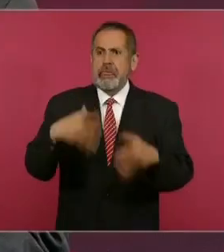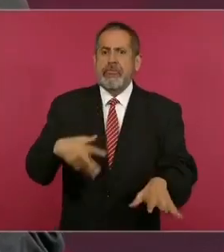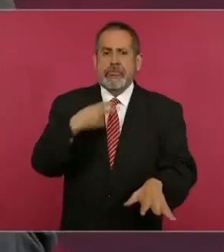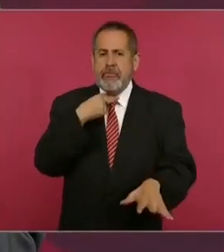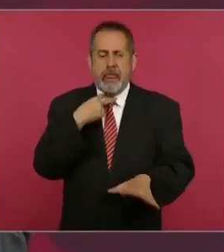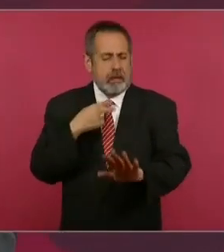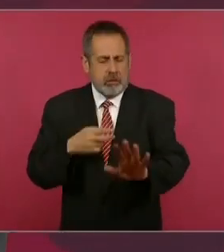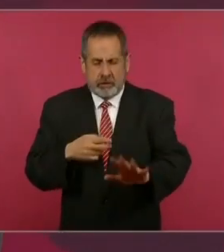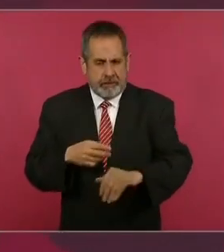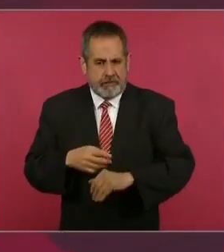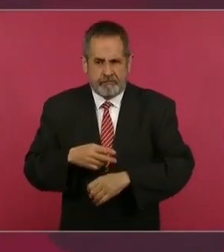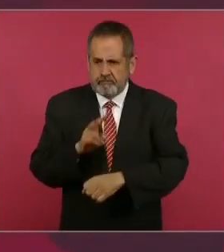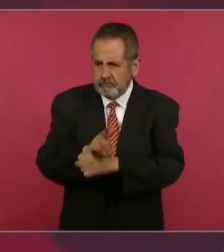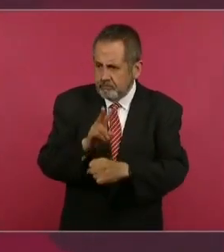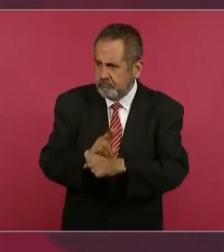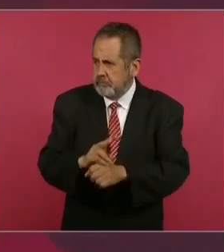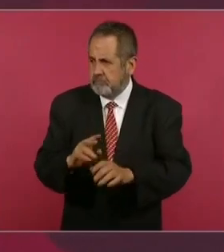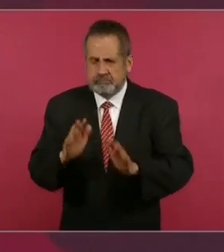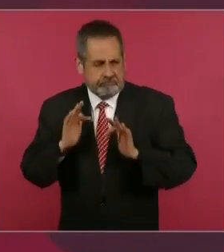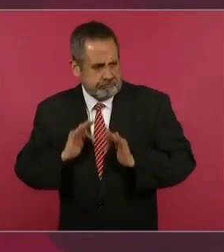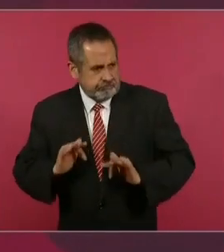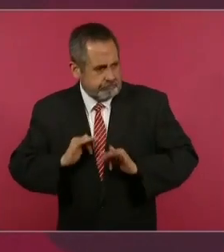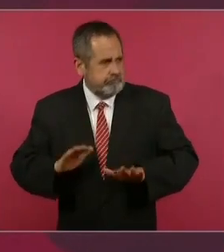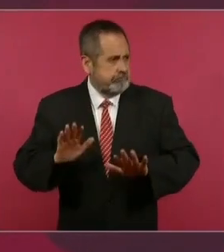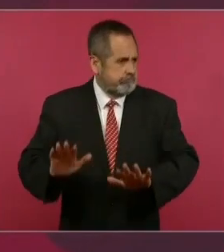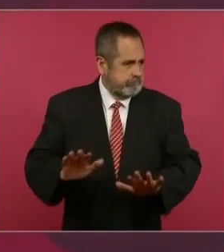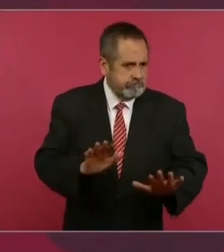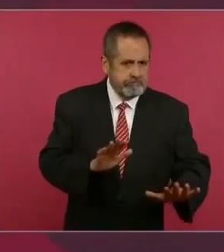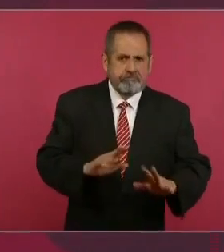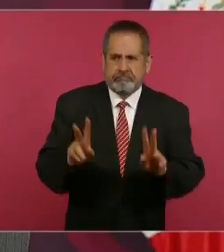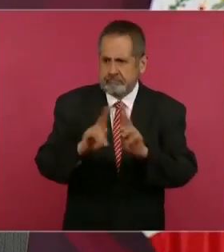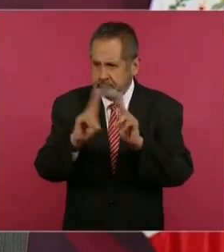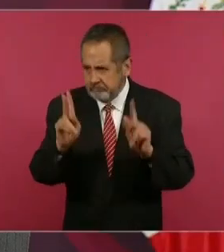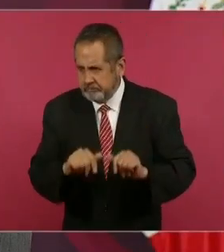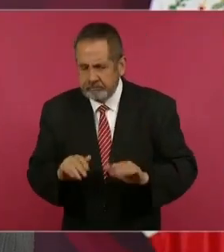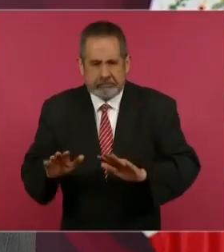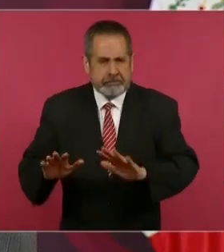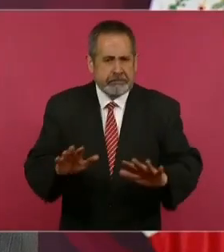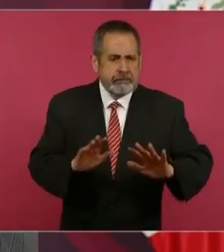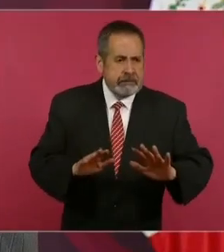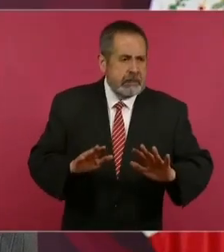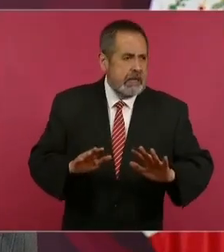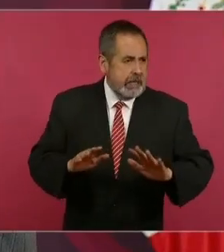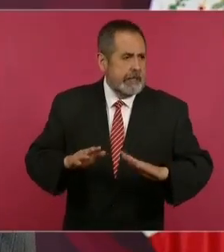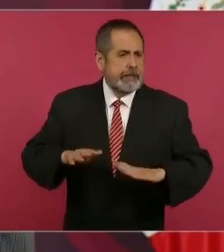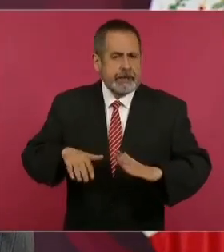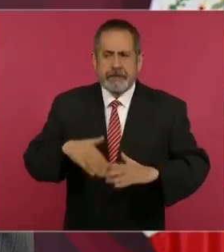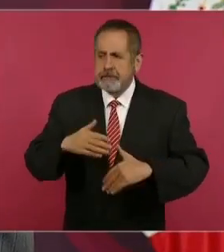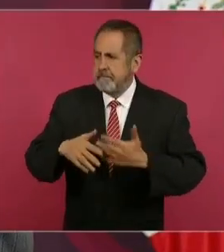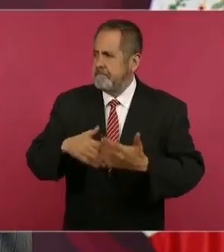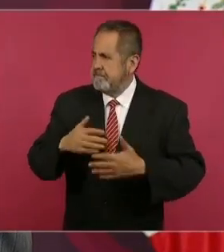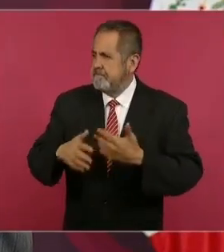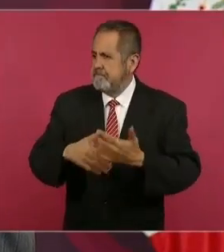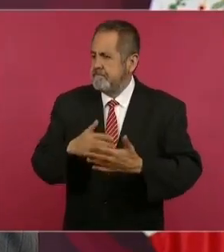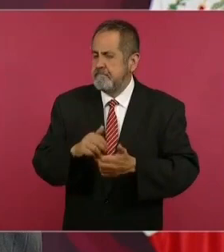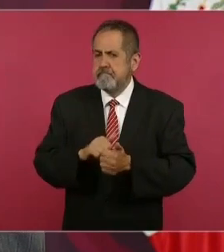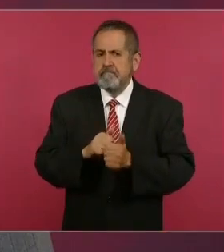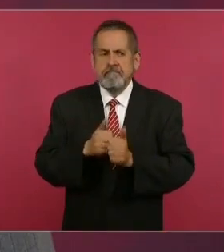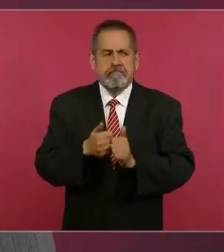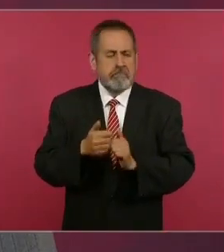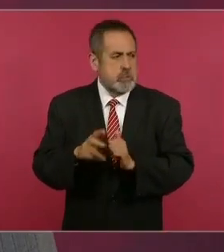el que haya tranquilidad, el que haya paz, el que se vaya regresando a la normalidad poco a poco.